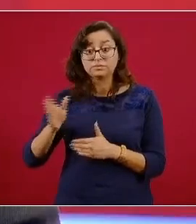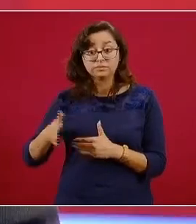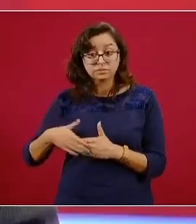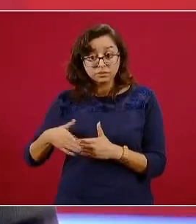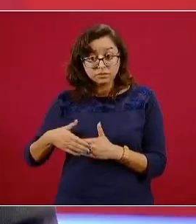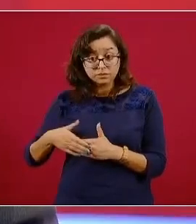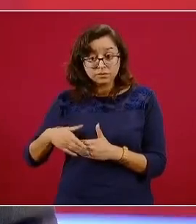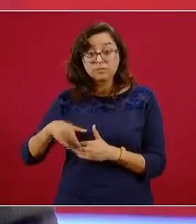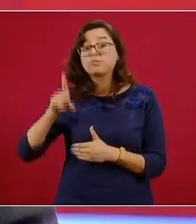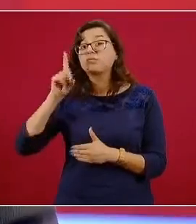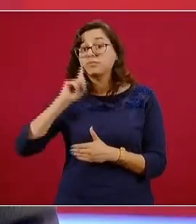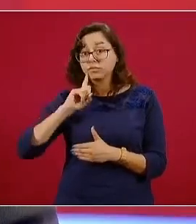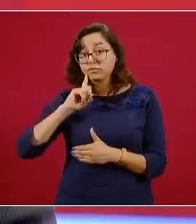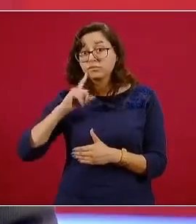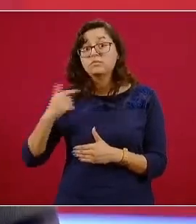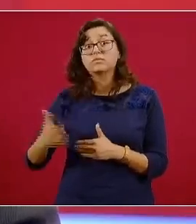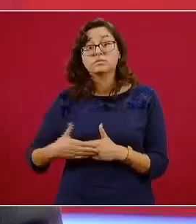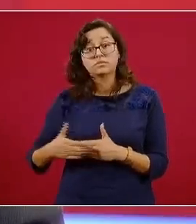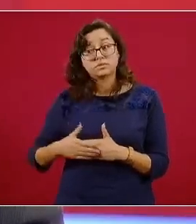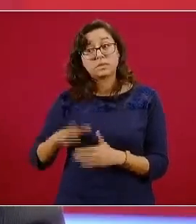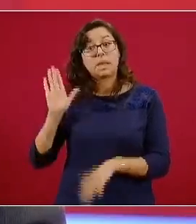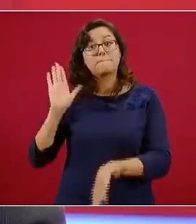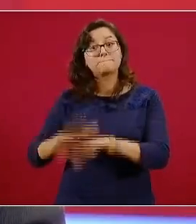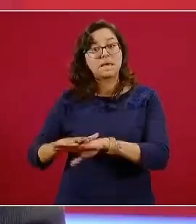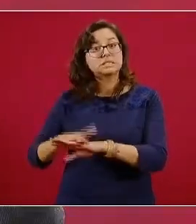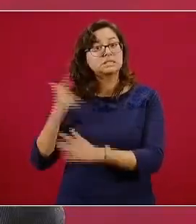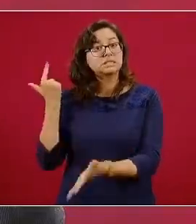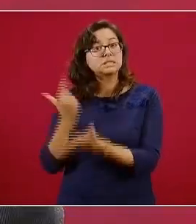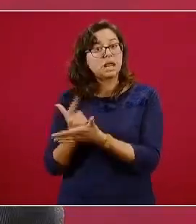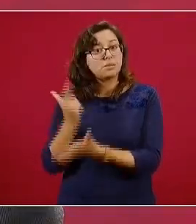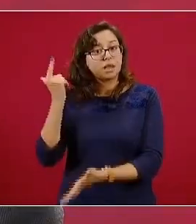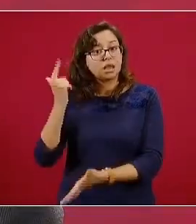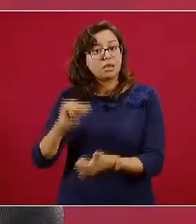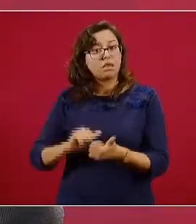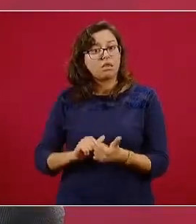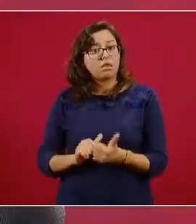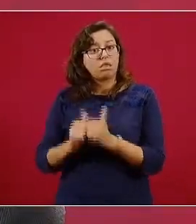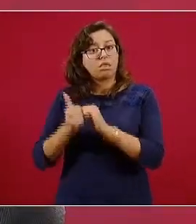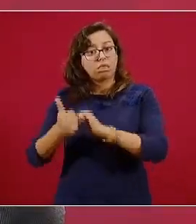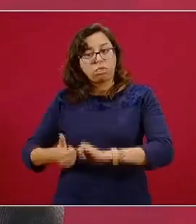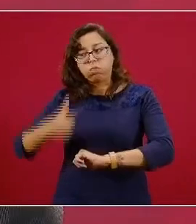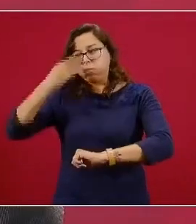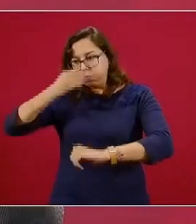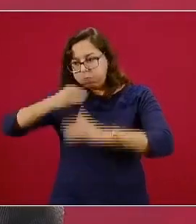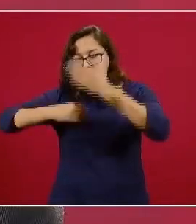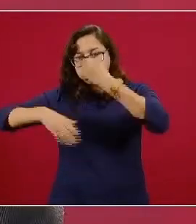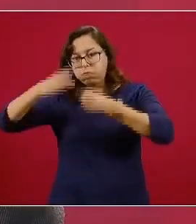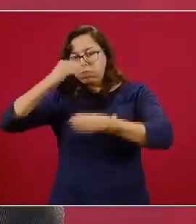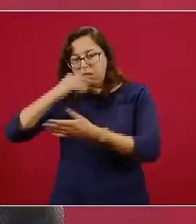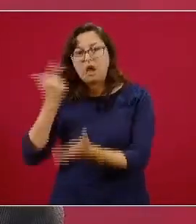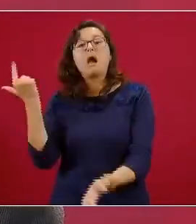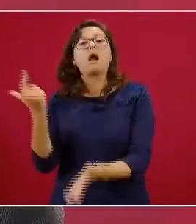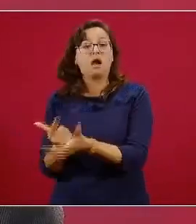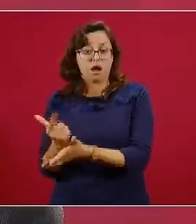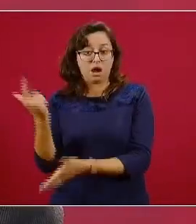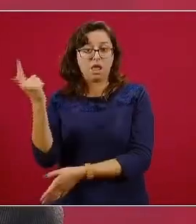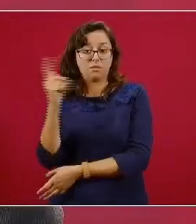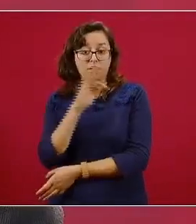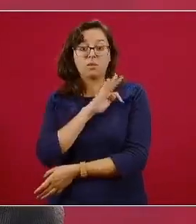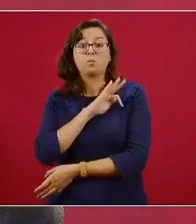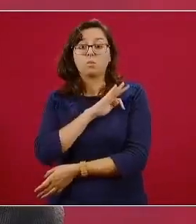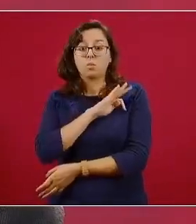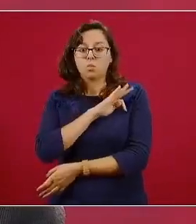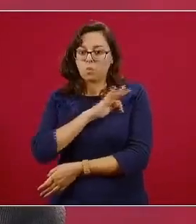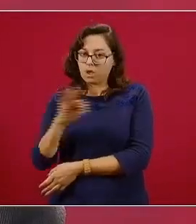Las embarazadas tienen un riesgo superior a 4 veces de complicarse si es que presentan infección por el